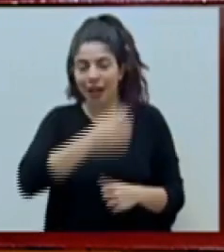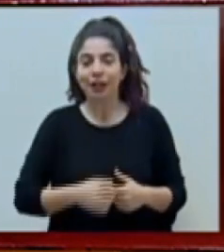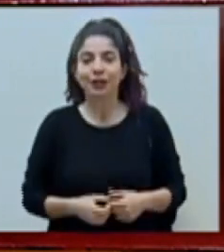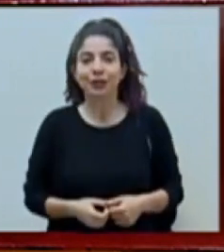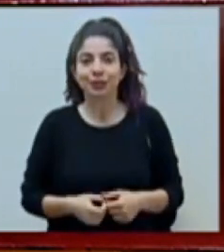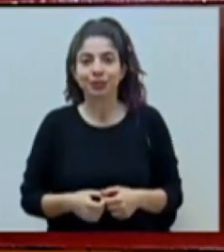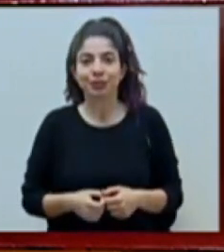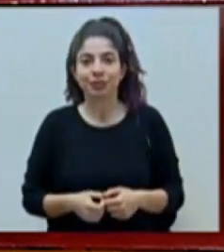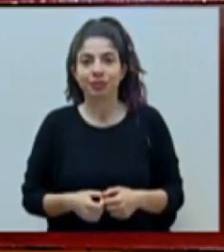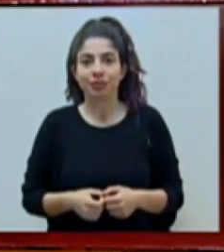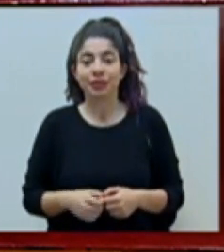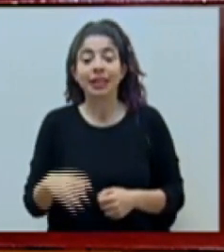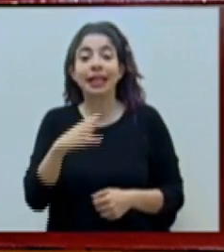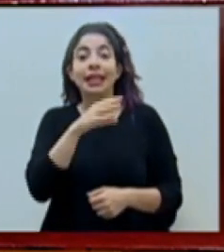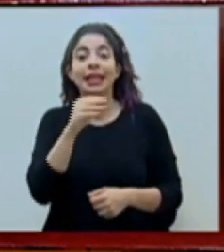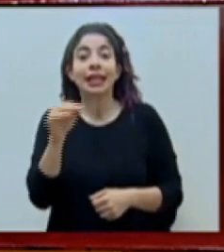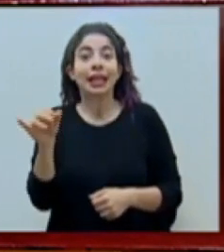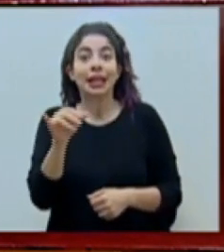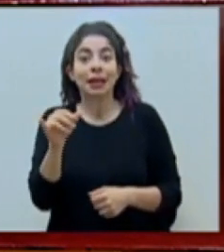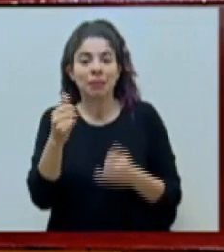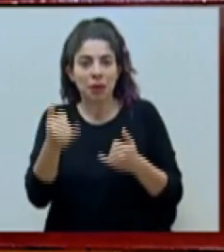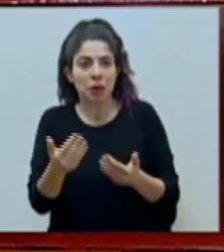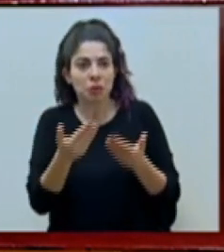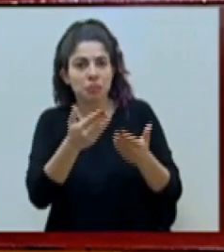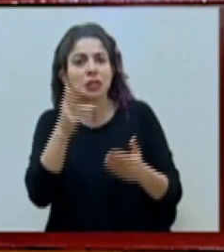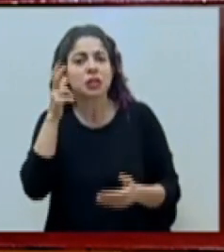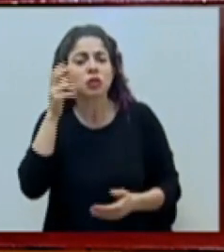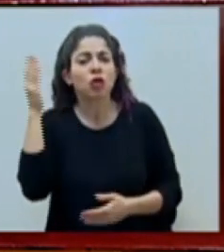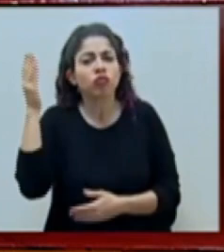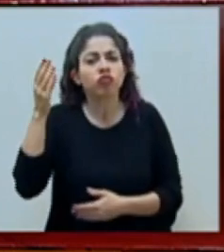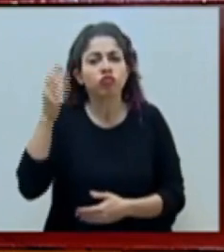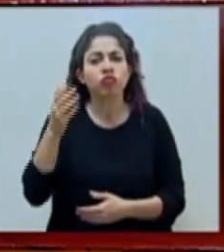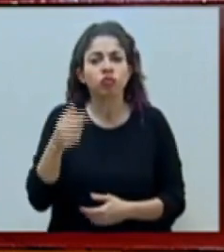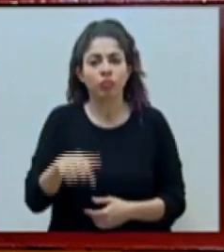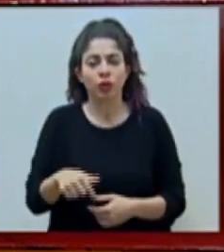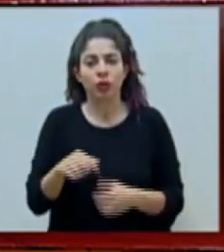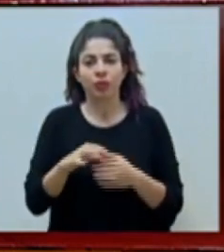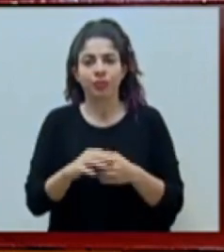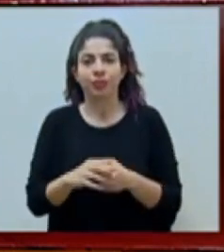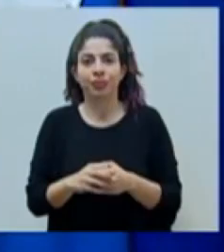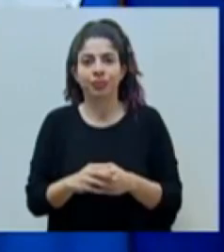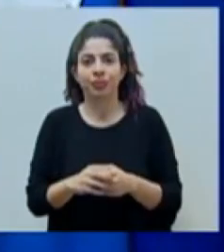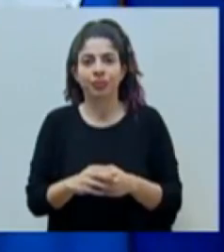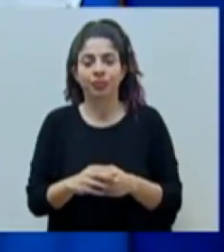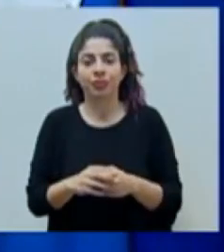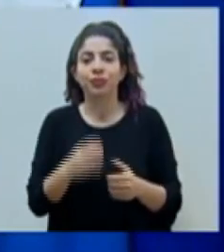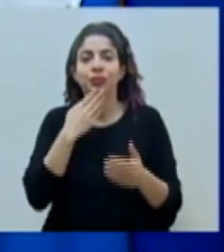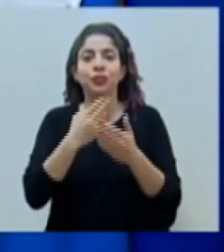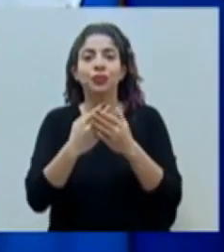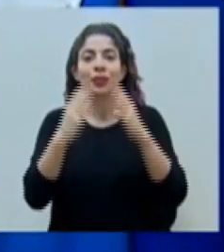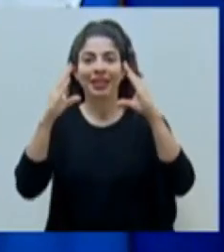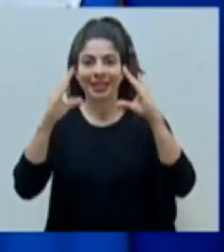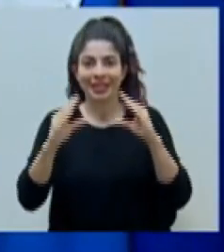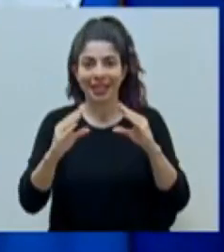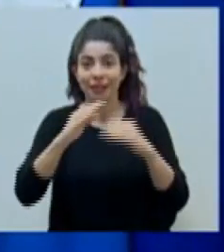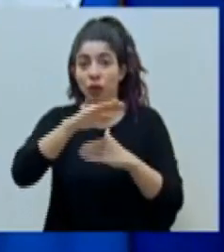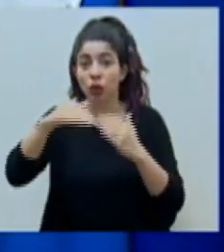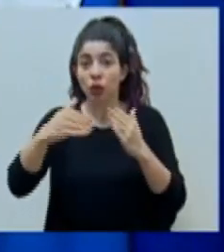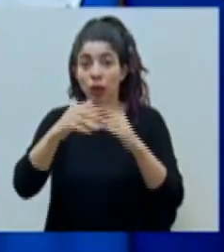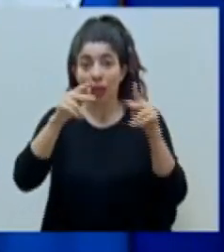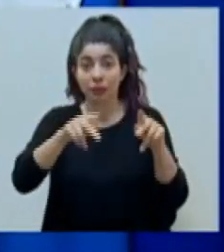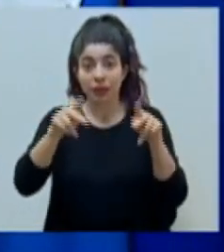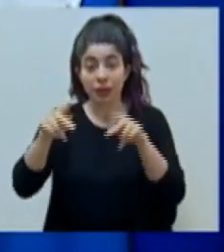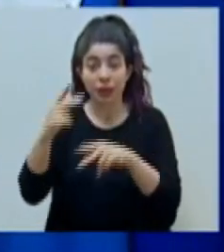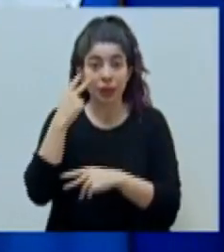Alvarado Quesada, y además inmediatamente escucharemos el mensaje que tiene para darnos. Muy buenas tardes a todas las personas